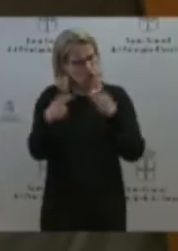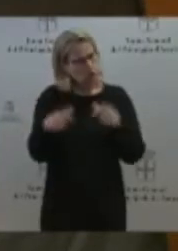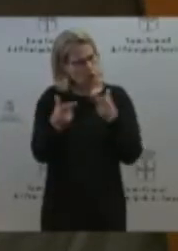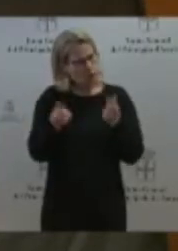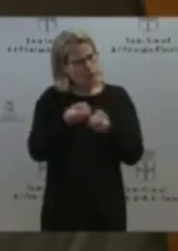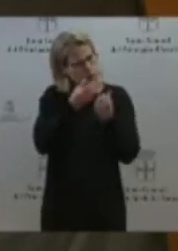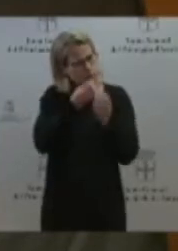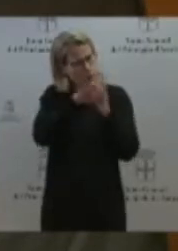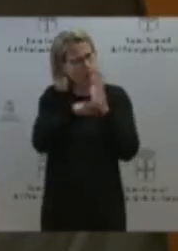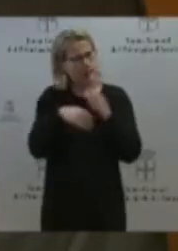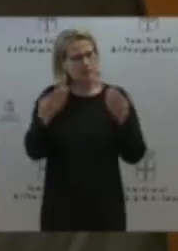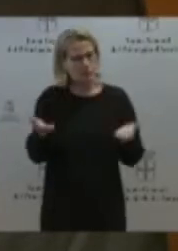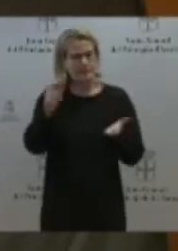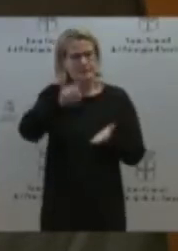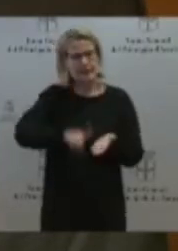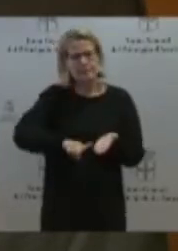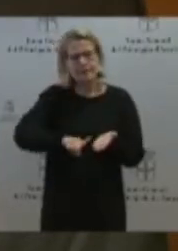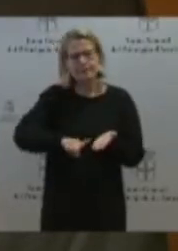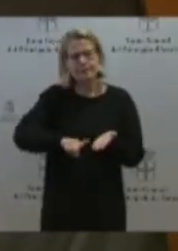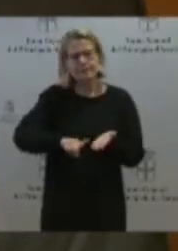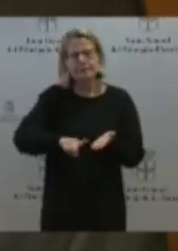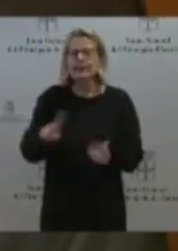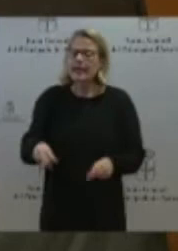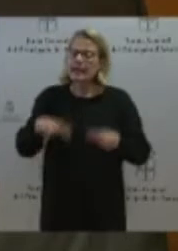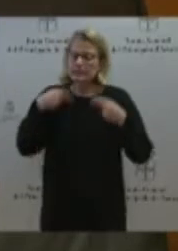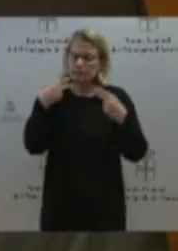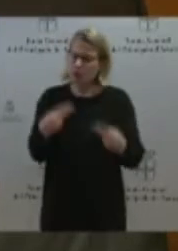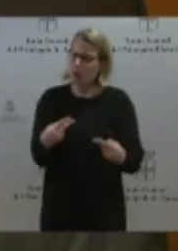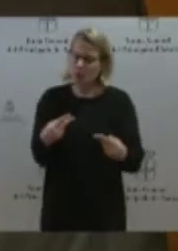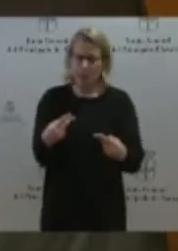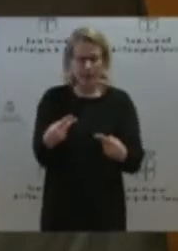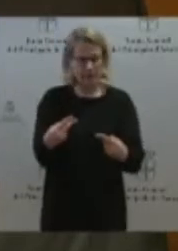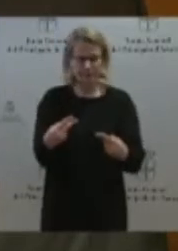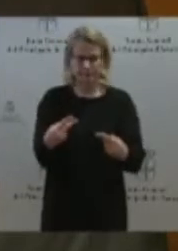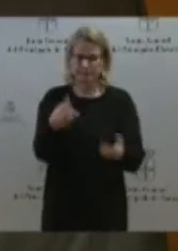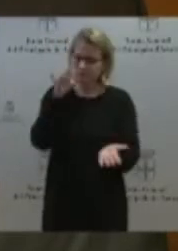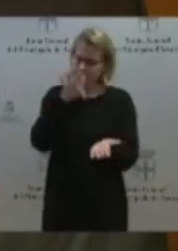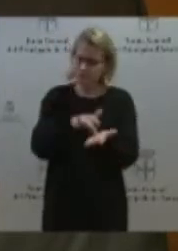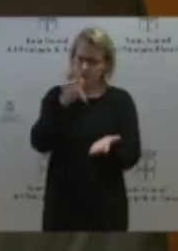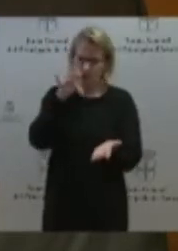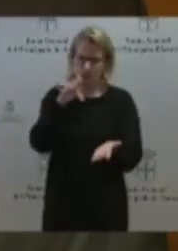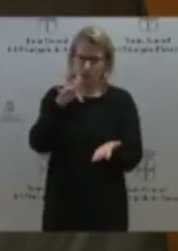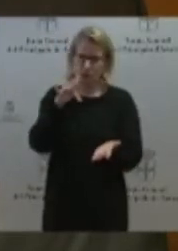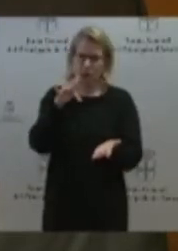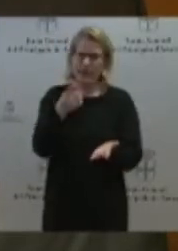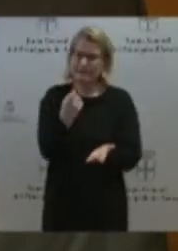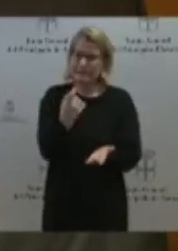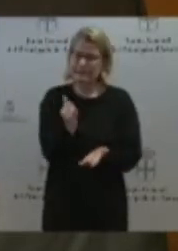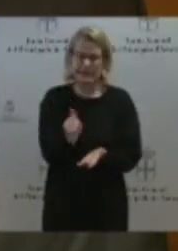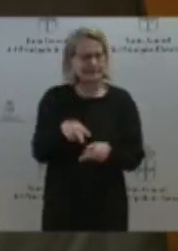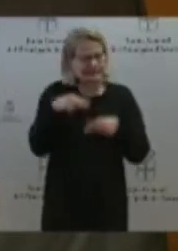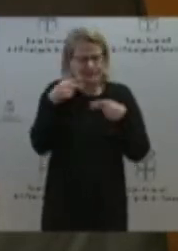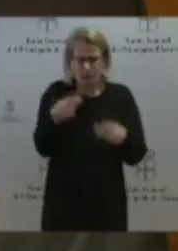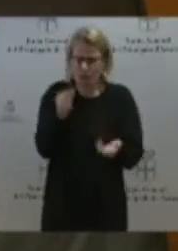poder de respuesta en cada momento cuando sea y atender sobre todo a demandas de las personas que se vean ante la necesidad